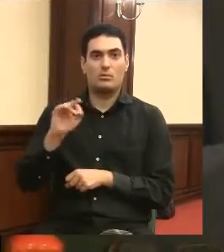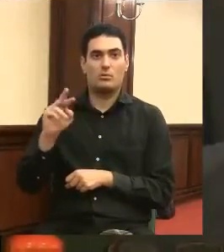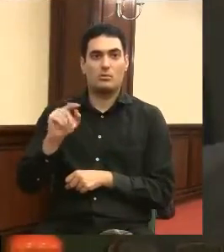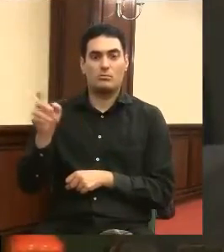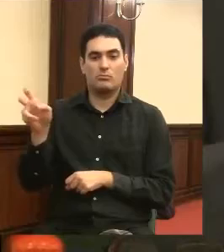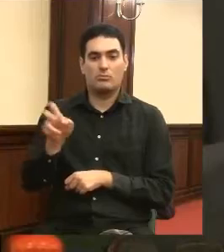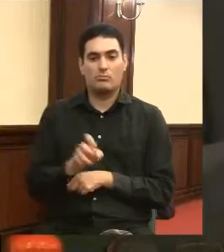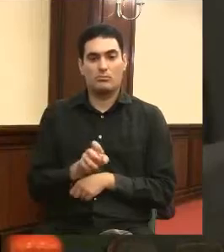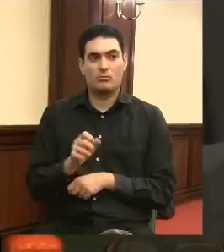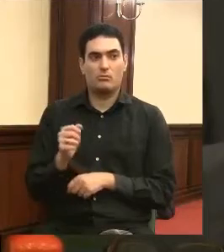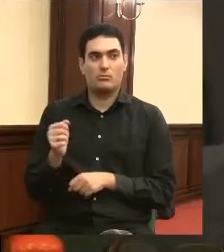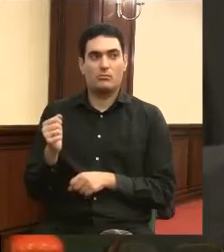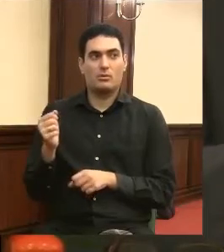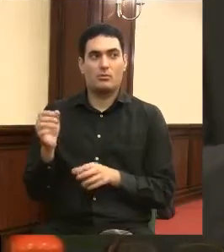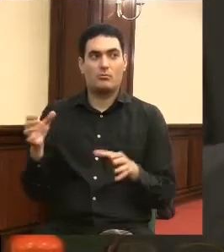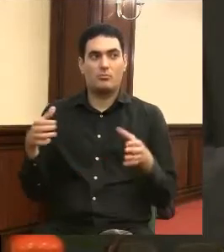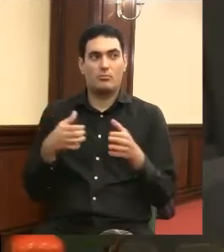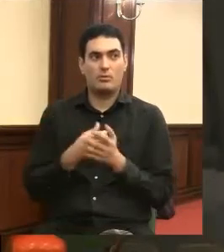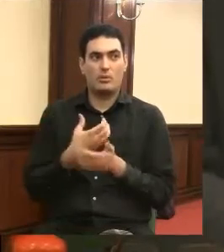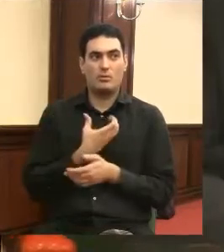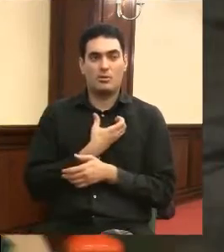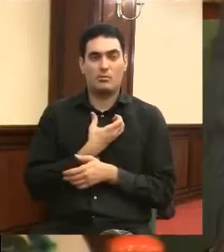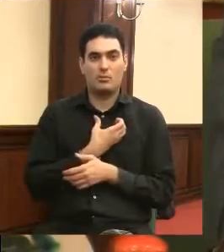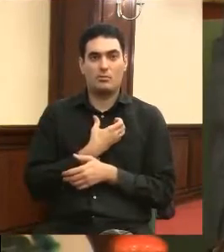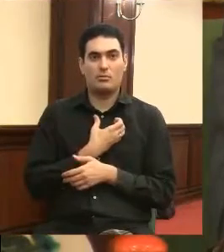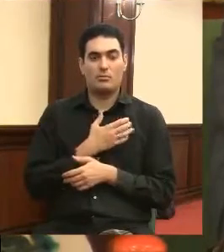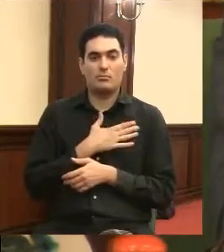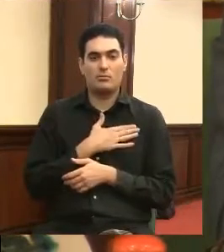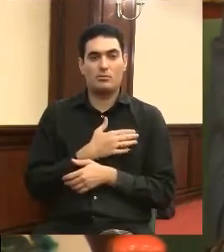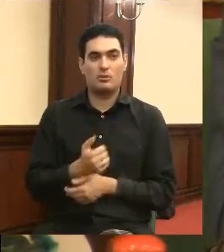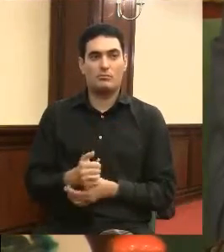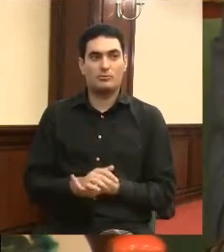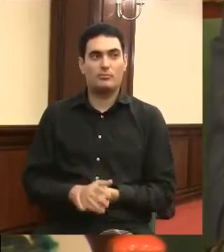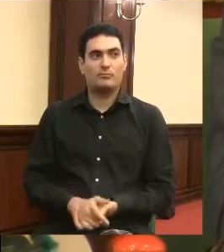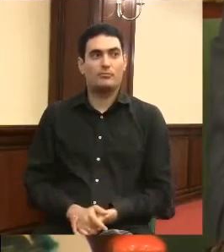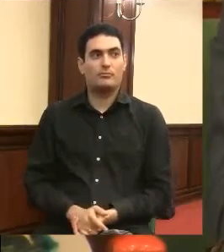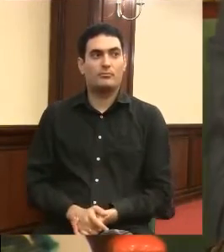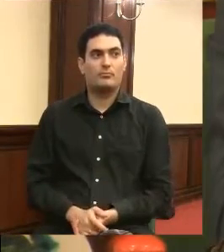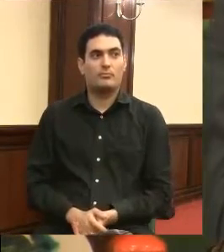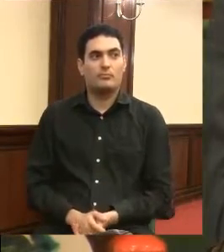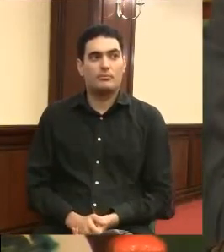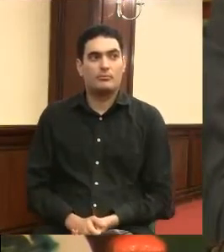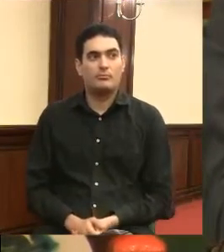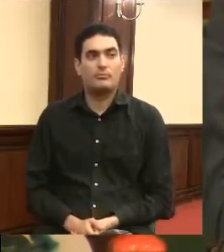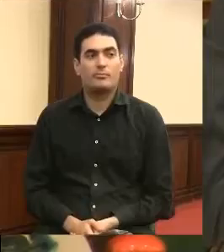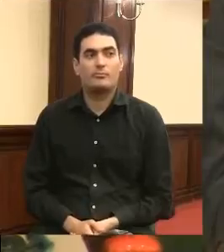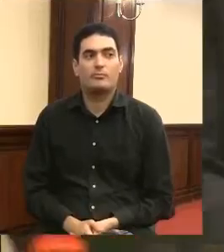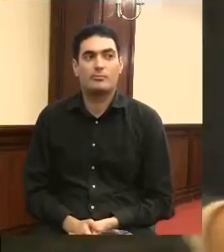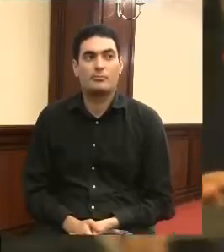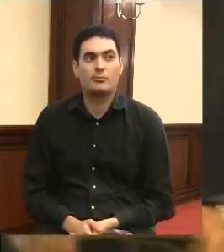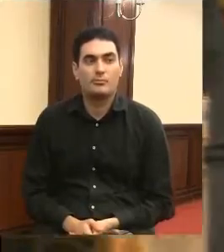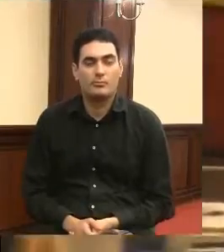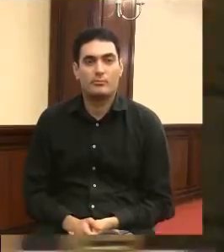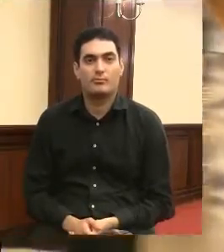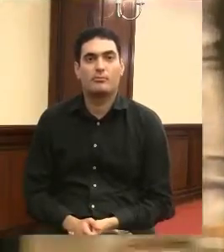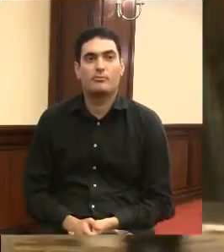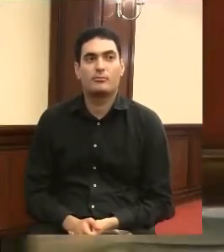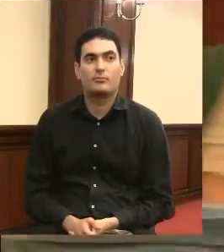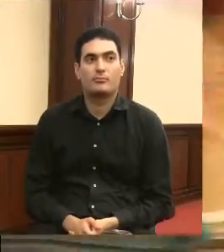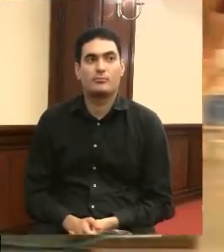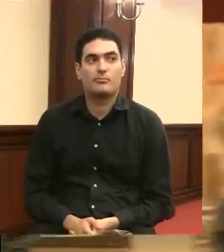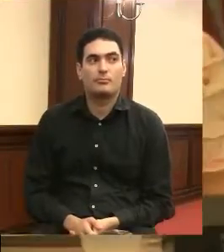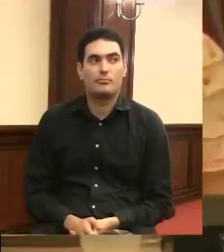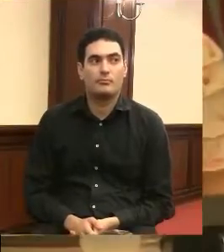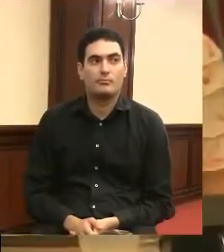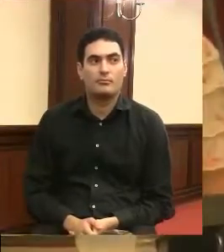acto de presencia en el Pleno del Ayuntamiento. Bienvenidos. Vamos a iniciar el debate por el Grupo de Izquierda Unida. Don Eduardo Gutiérrez tiene